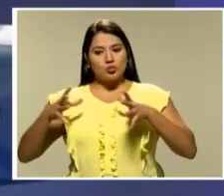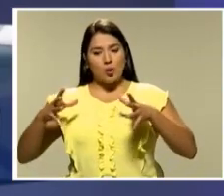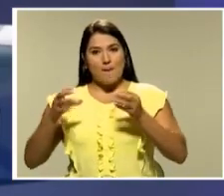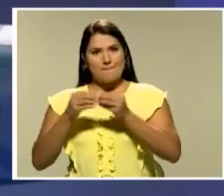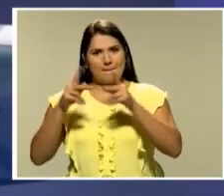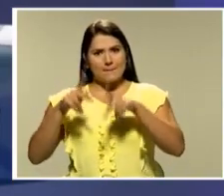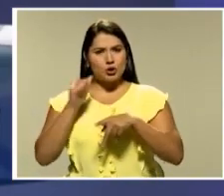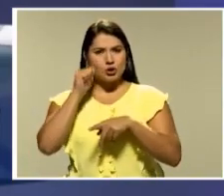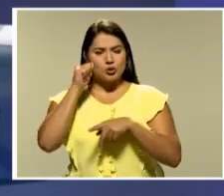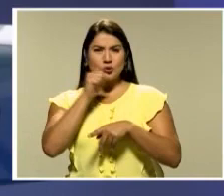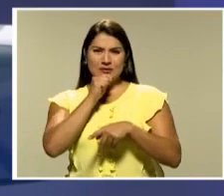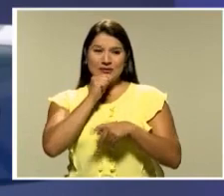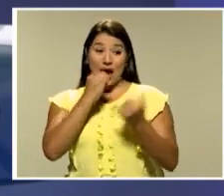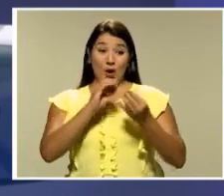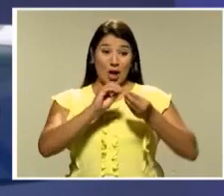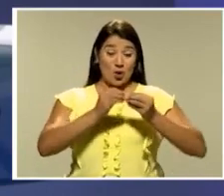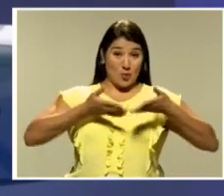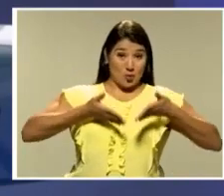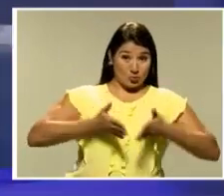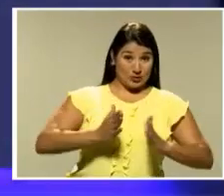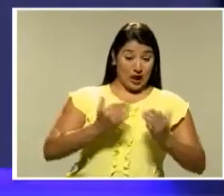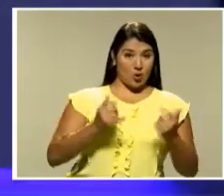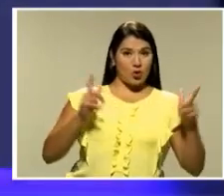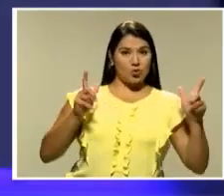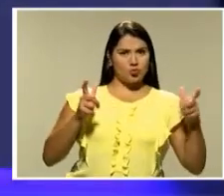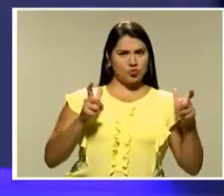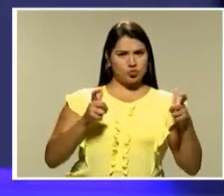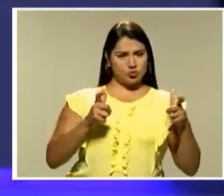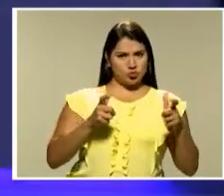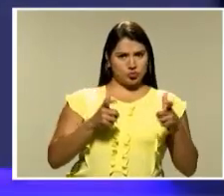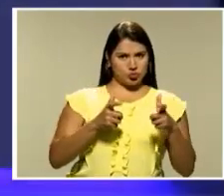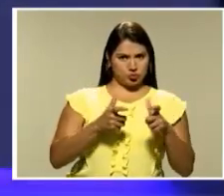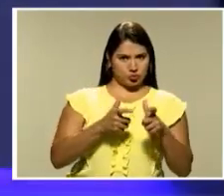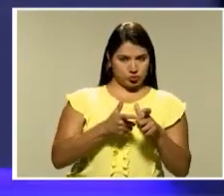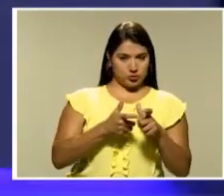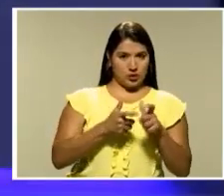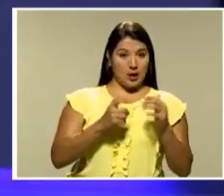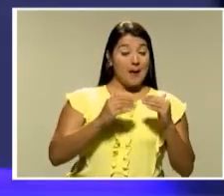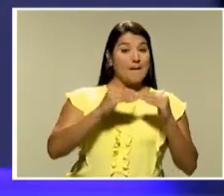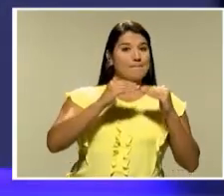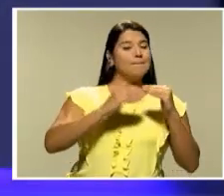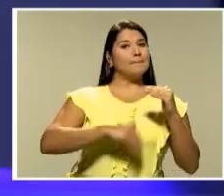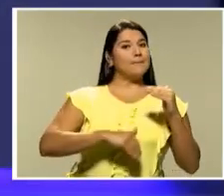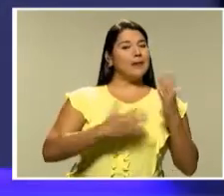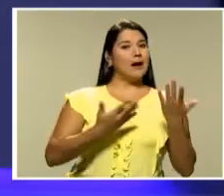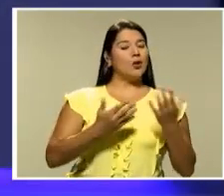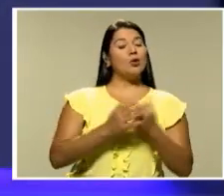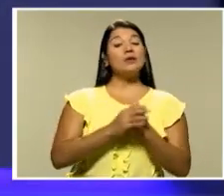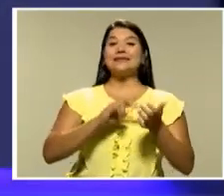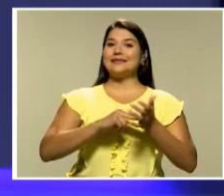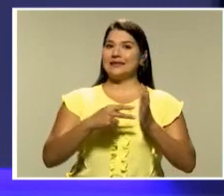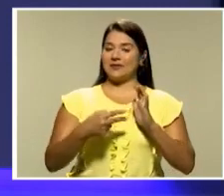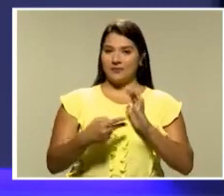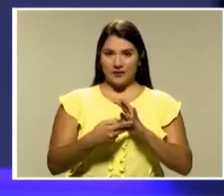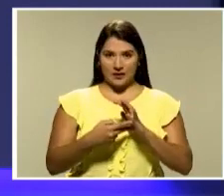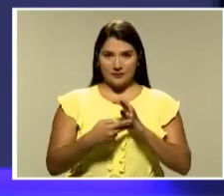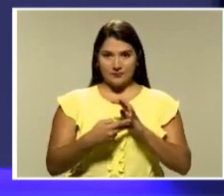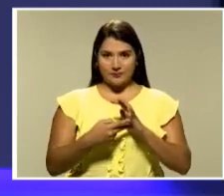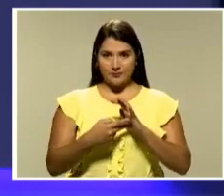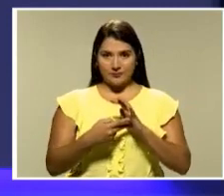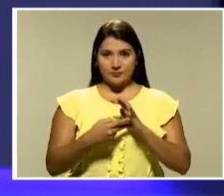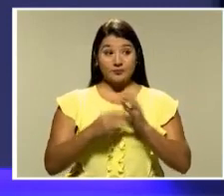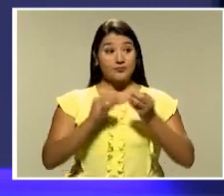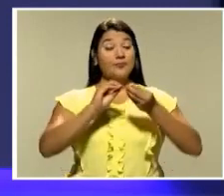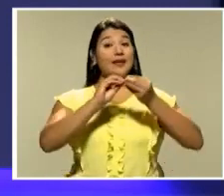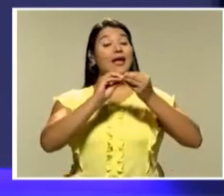La cantidad de nacimientos hoy está bien por debajo de la tasa de reposición, es decir,